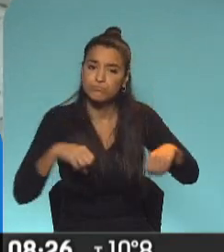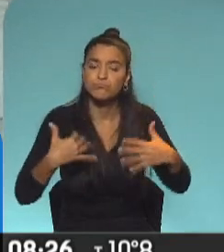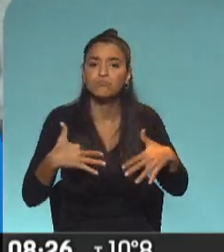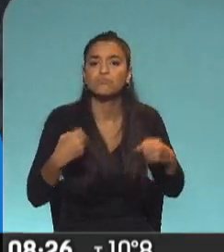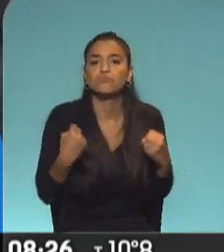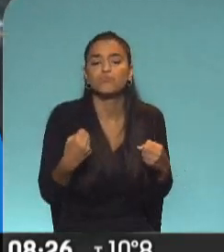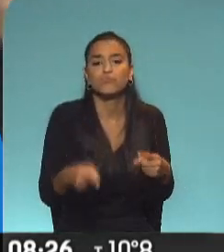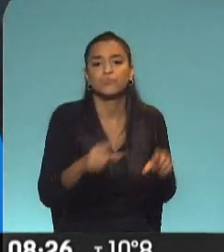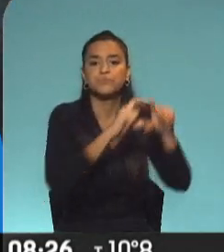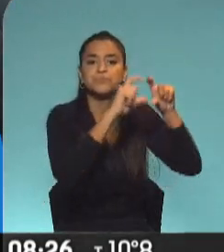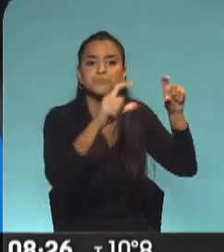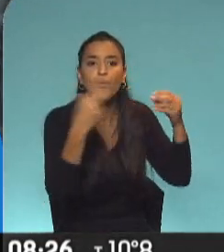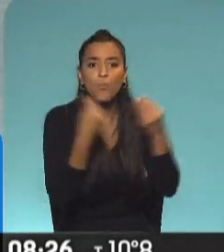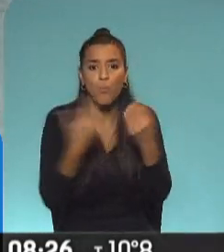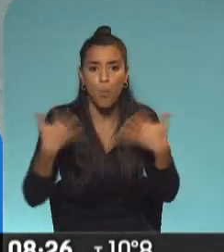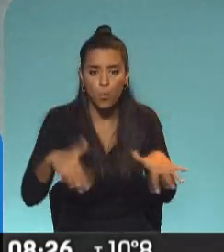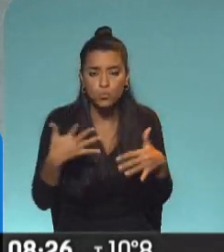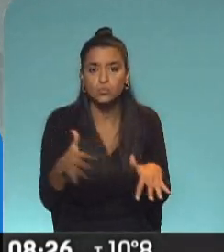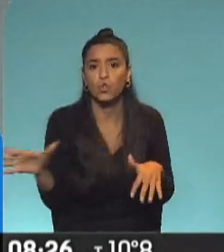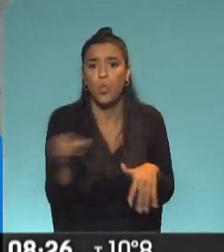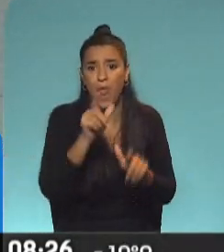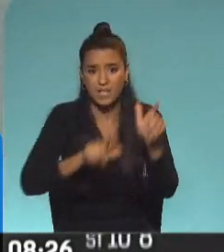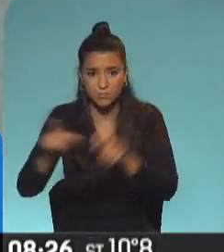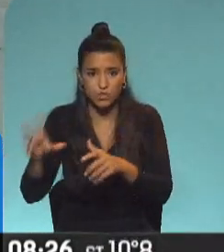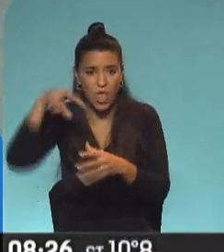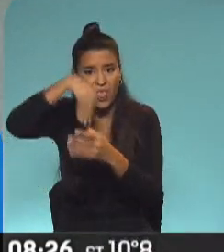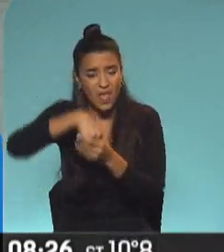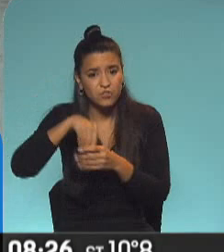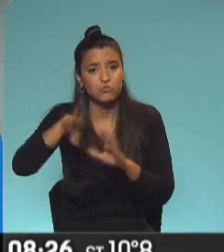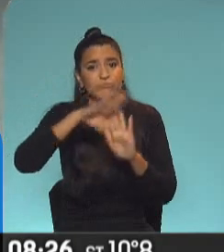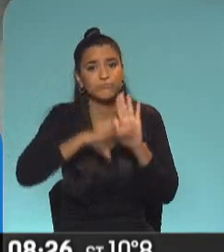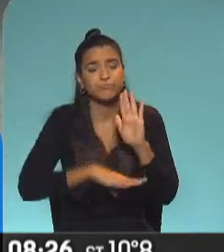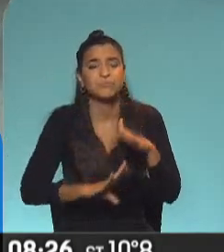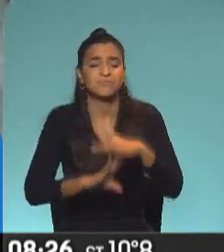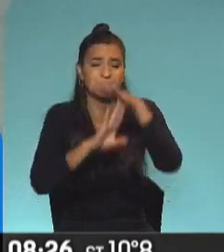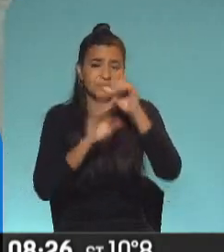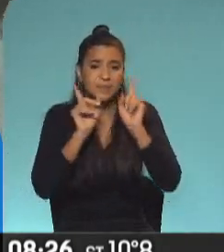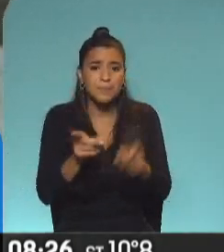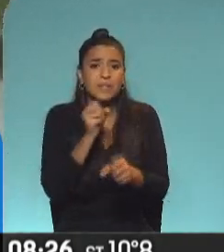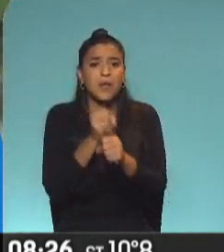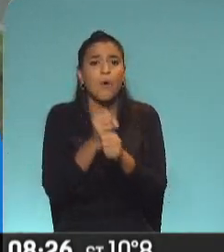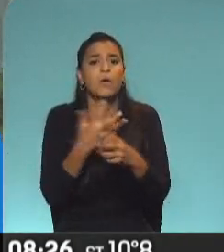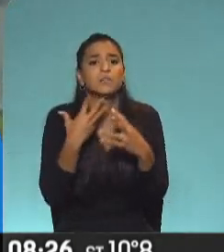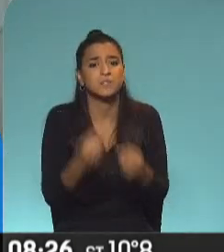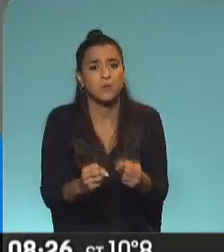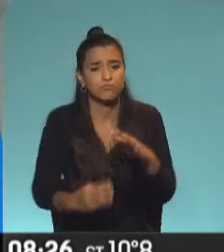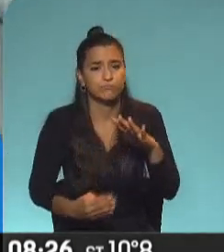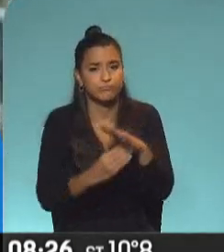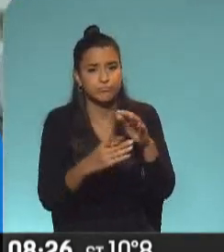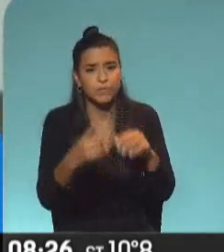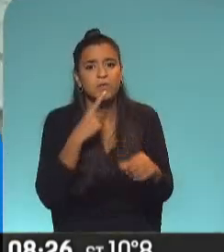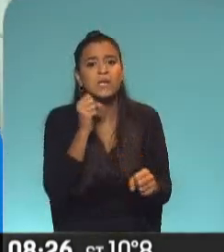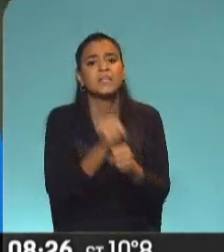tiene que ver con la leyenda que muchos de todos los ciudadanos que están dentro de la lista de esenciales pero si hablamos de trabajadores de la salud la encabezan